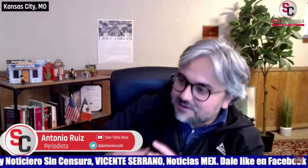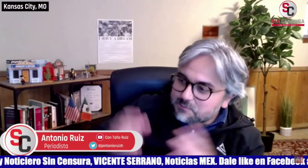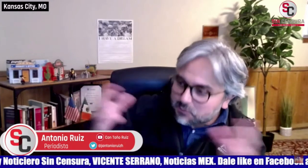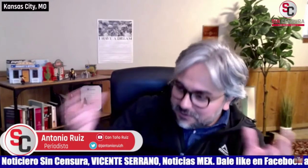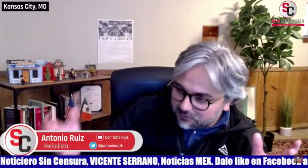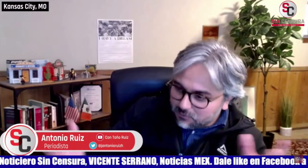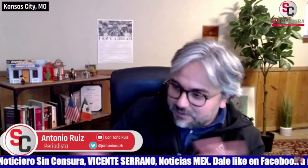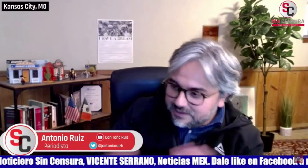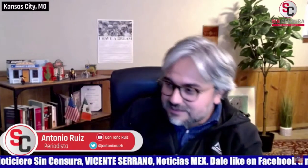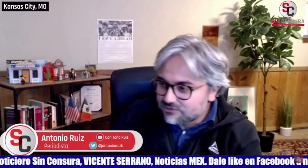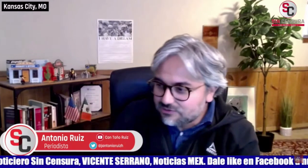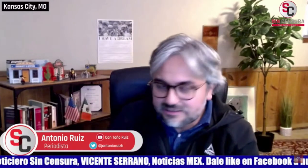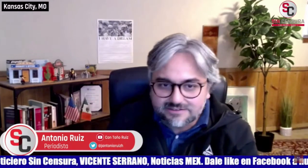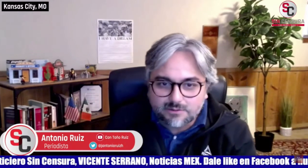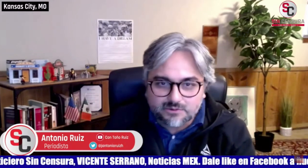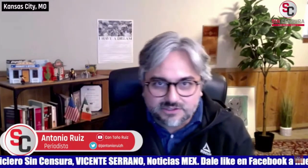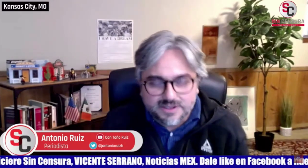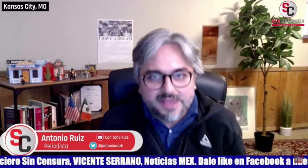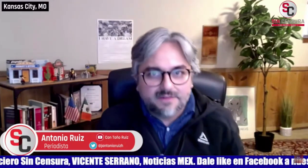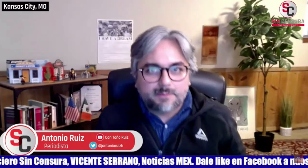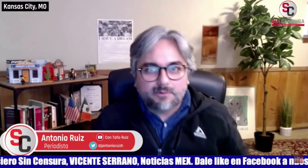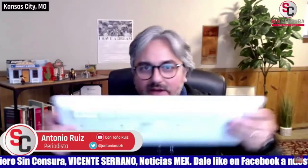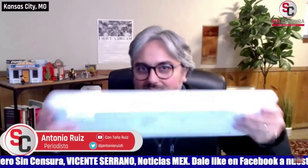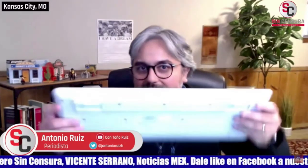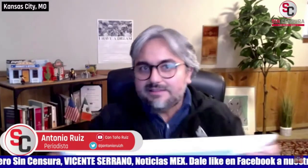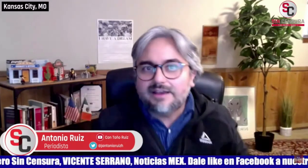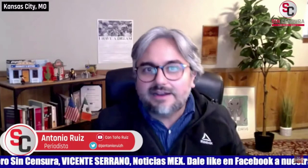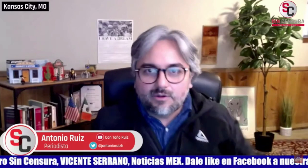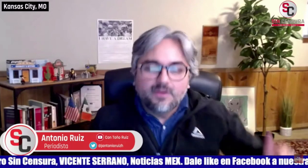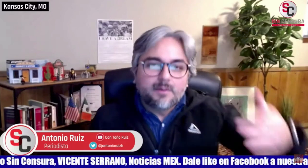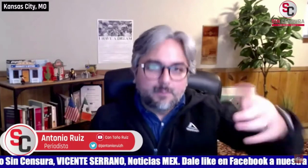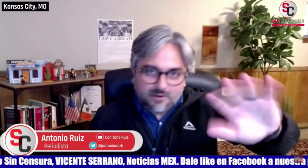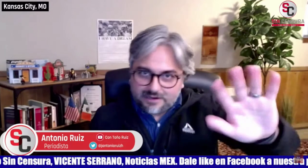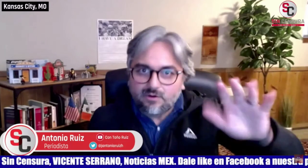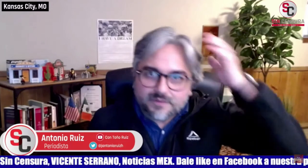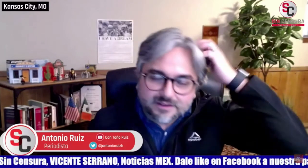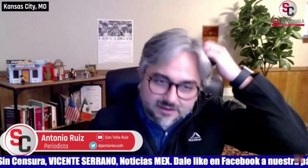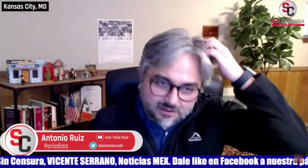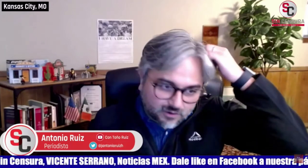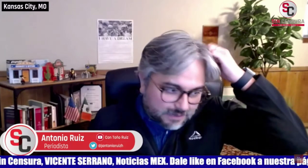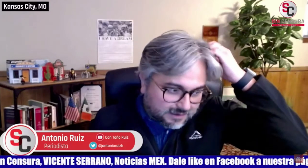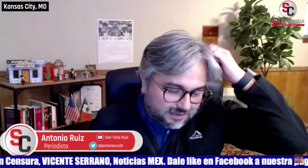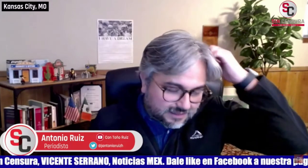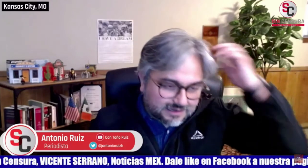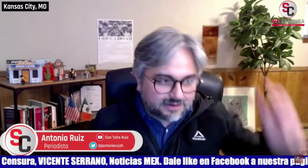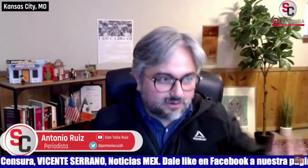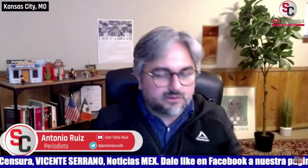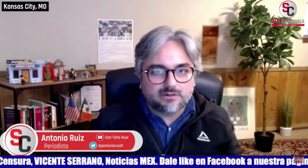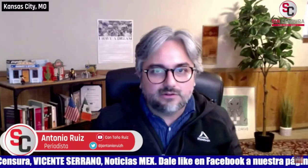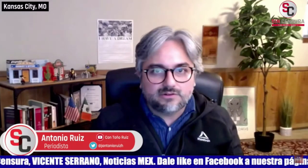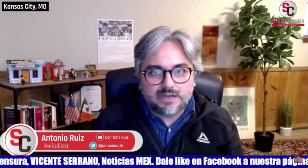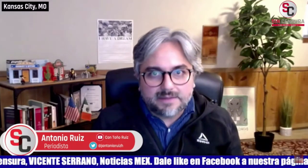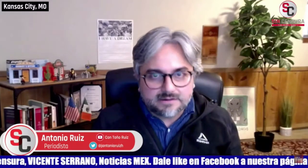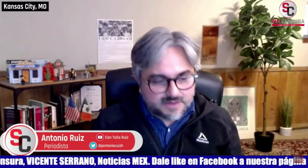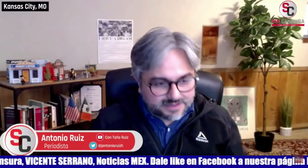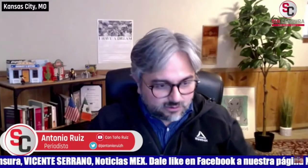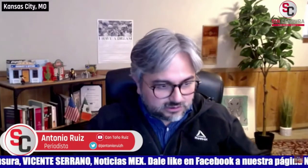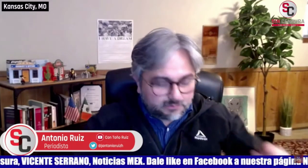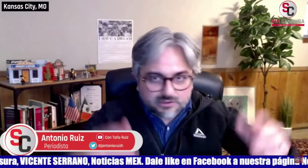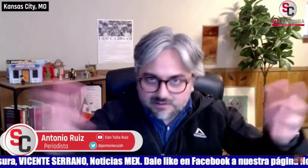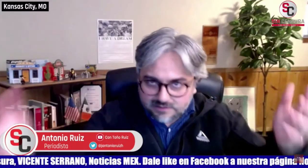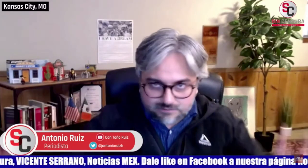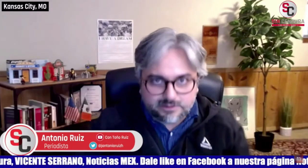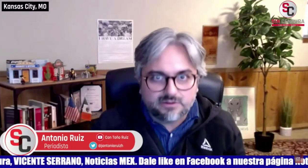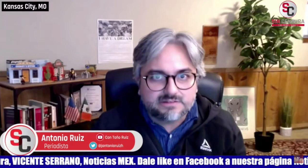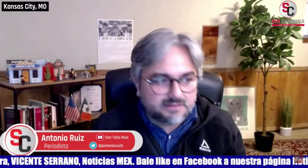que se escriben por varios compañeros, ¿no? Es como si de pronto agarraran el teclado, ponle, ¿no? Querido Jaime, querida Lina, ¿no? Que nos dicen, a ver, en el New York